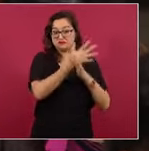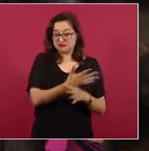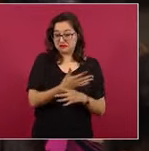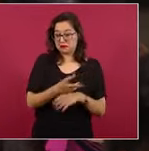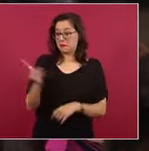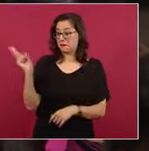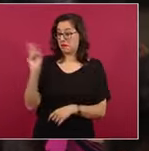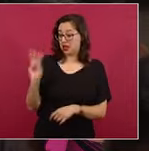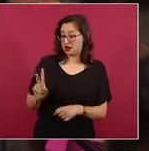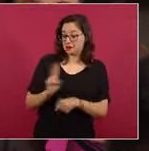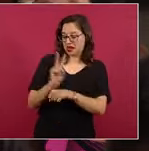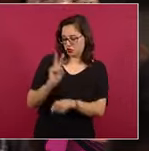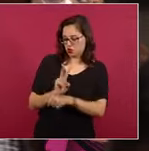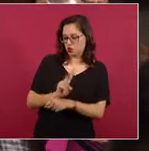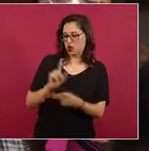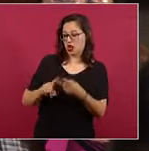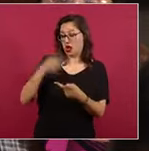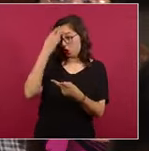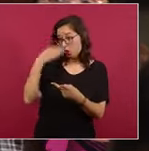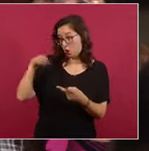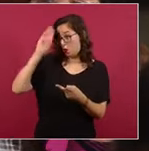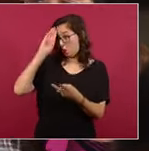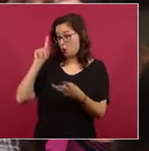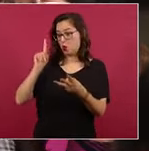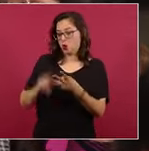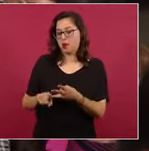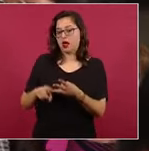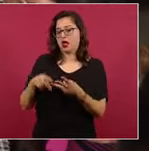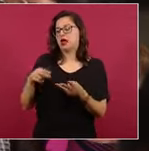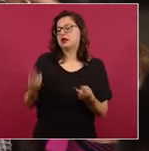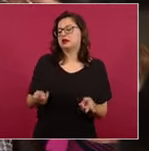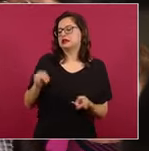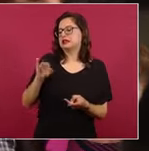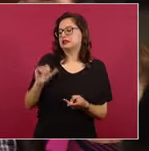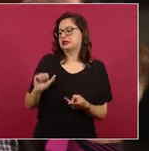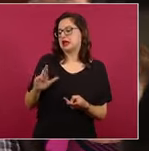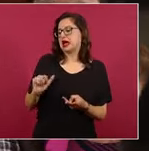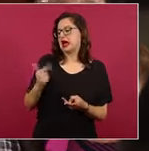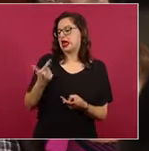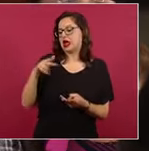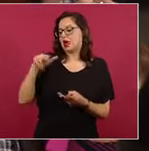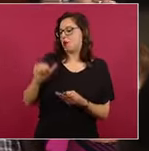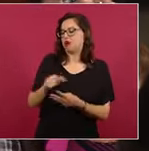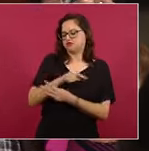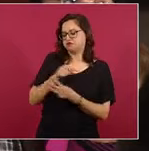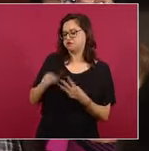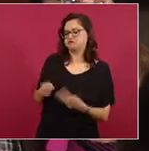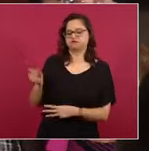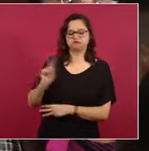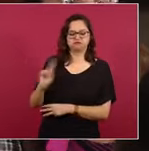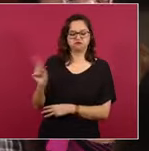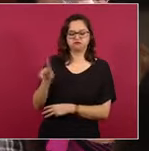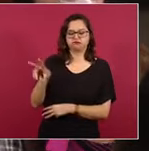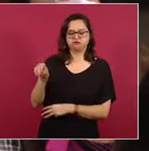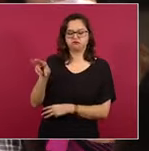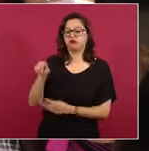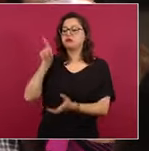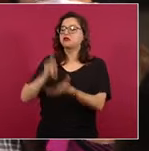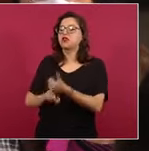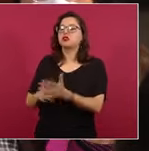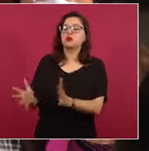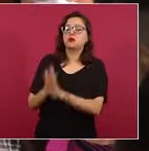Nicaragua, porque, bueno, el argumento que él mencionaba en una entrevista en televisión es que no estos países no garantizaban la democracia.